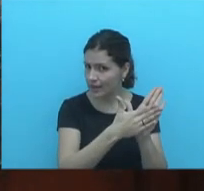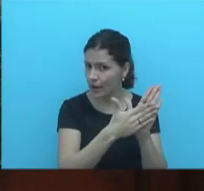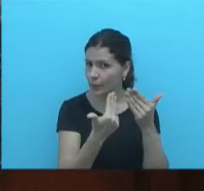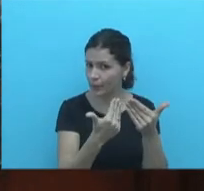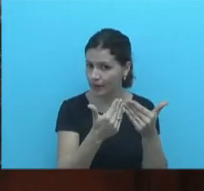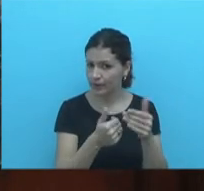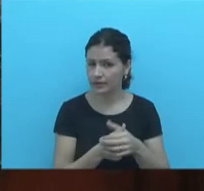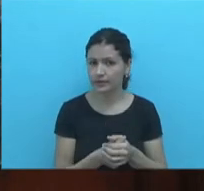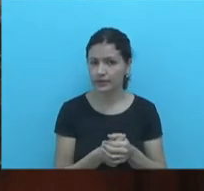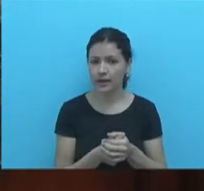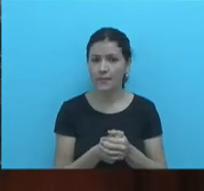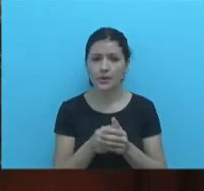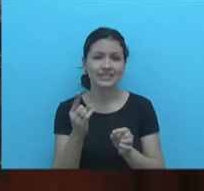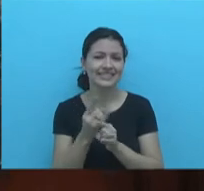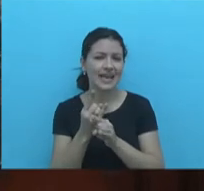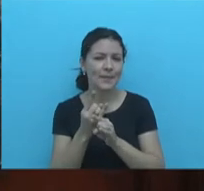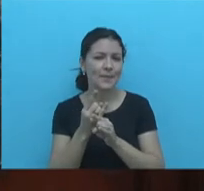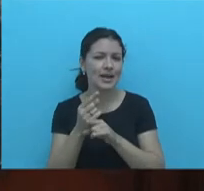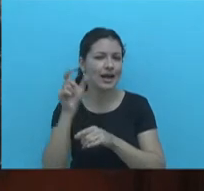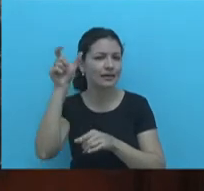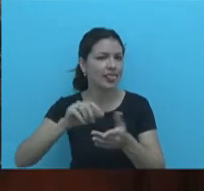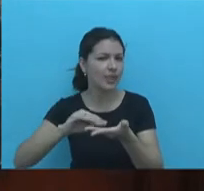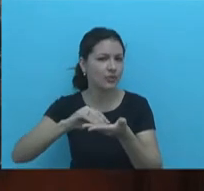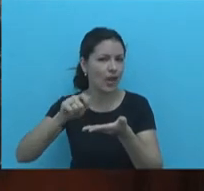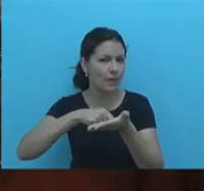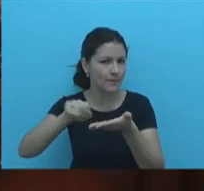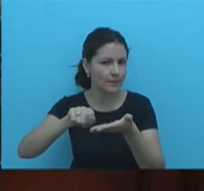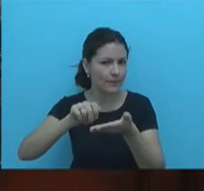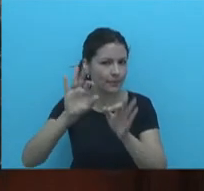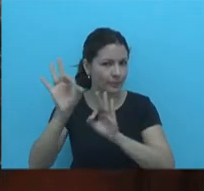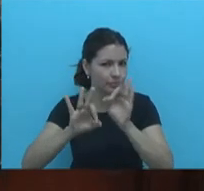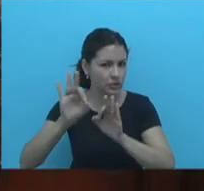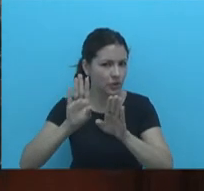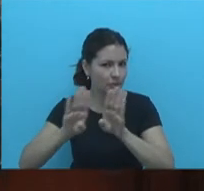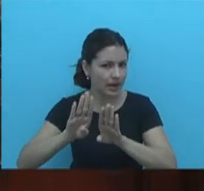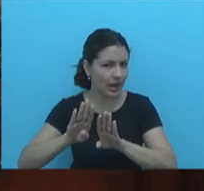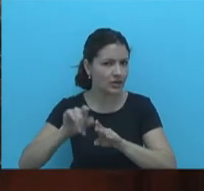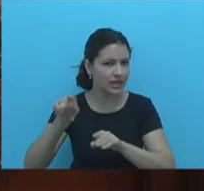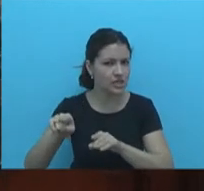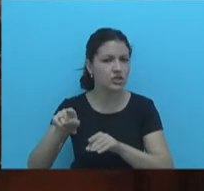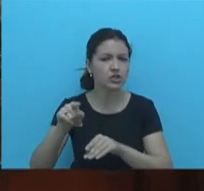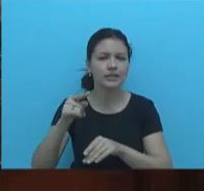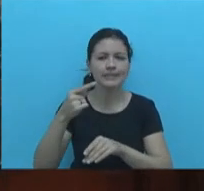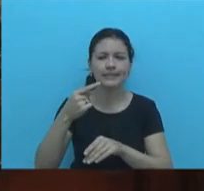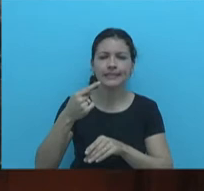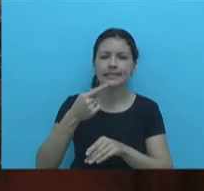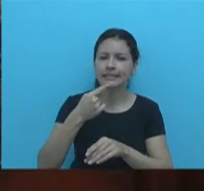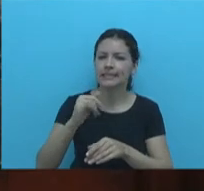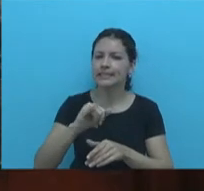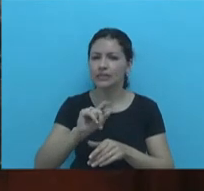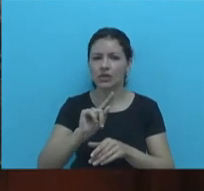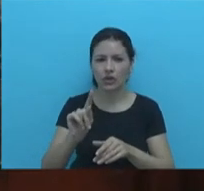de acuerdo los autores del proyecto, en el momento de la votación, que se modifique el artículo, que sea únicamente para las